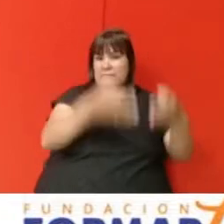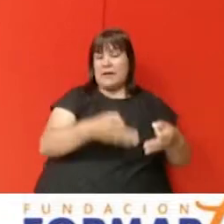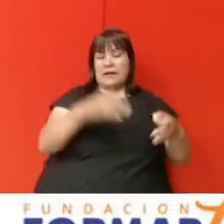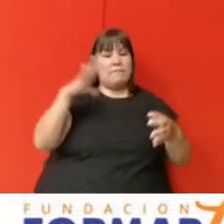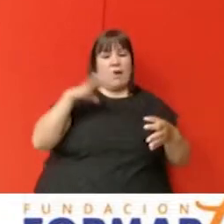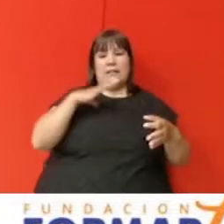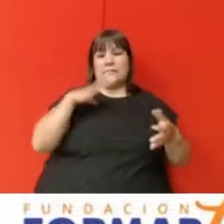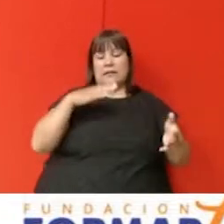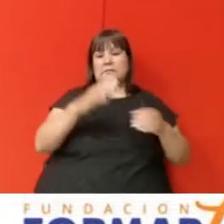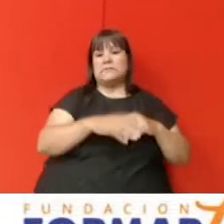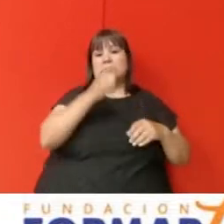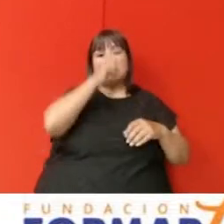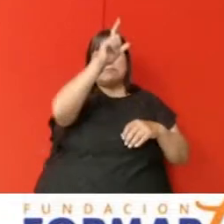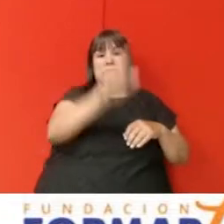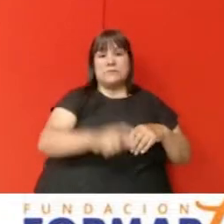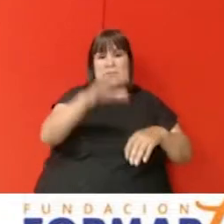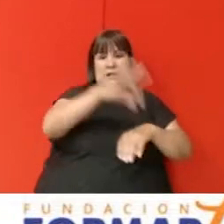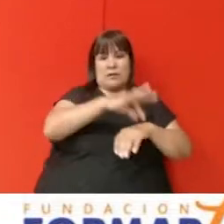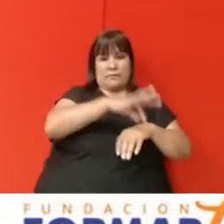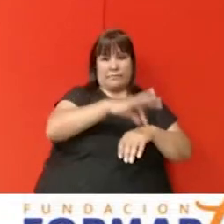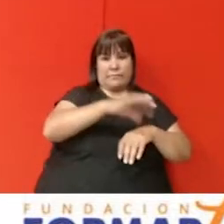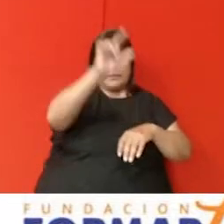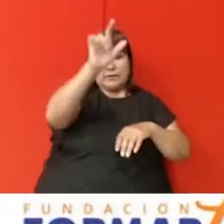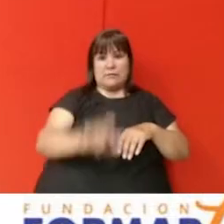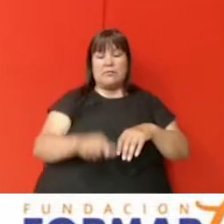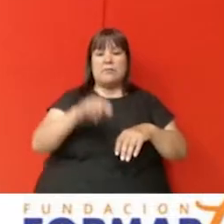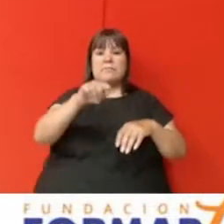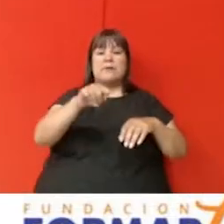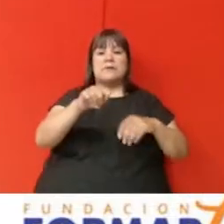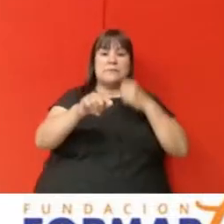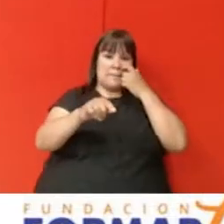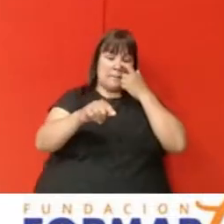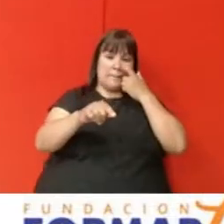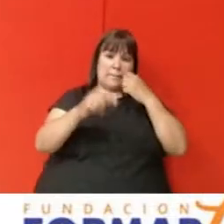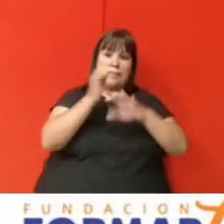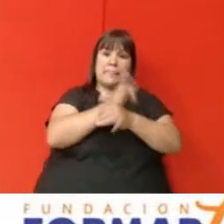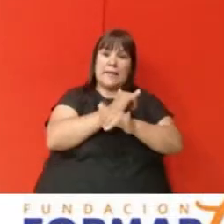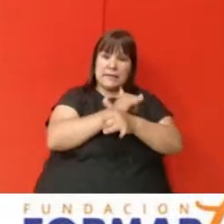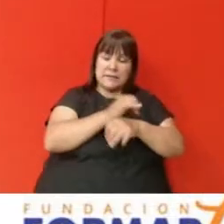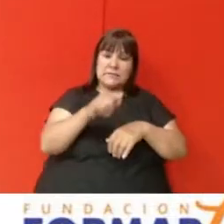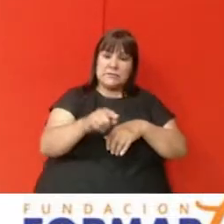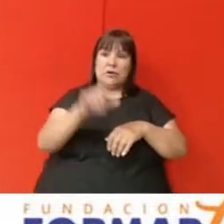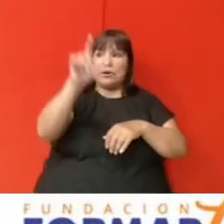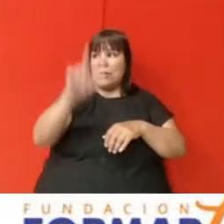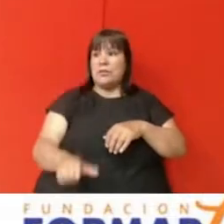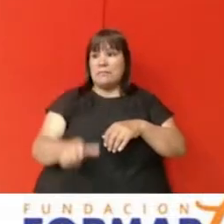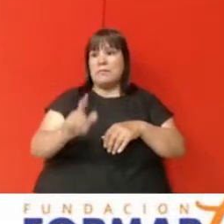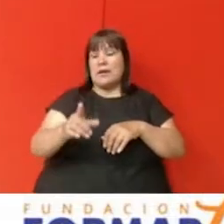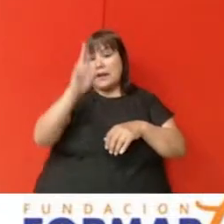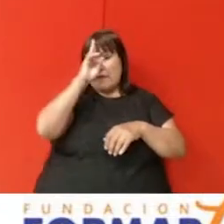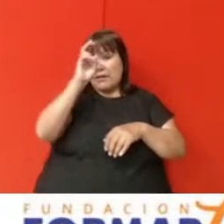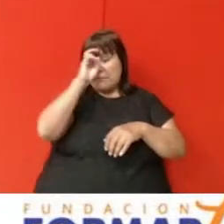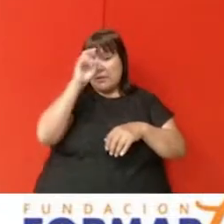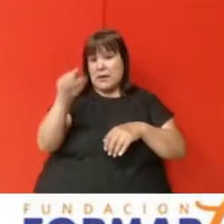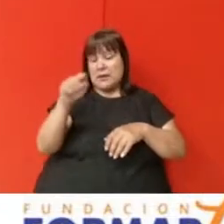médicos o enfermeros o kinesiólogos de nuestra facultad a otros lugares que le ofrecen mejores condiciones económicas.